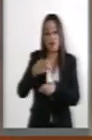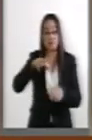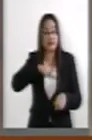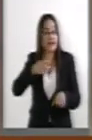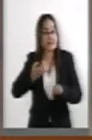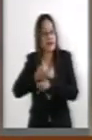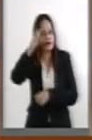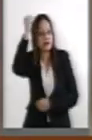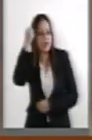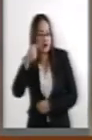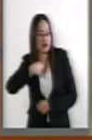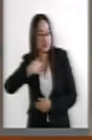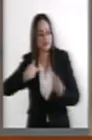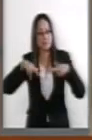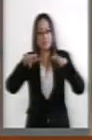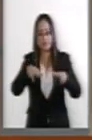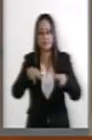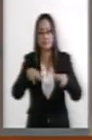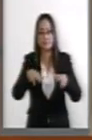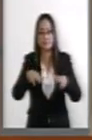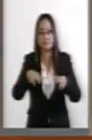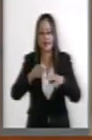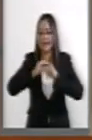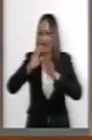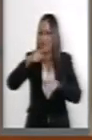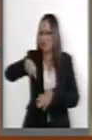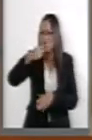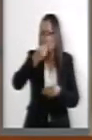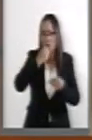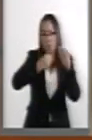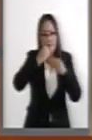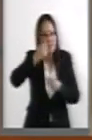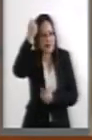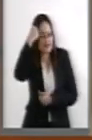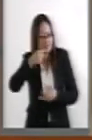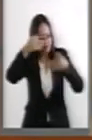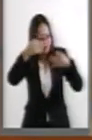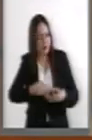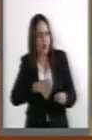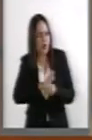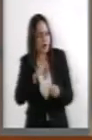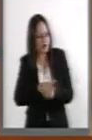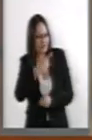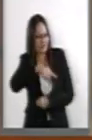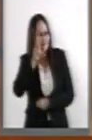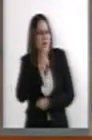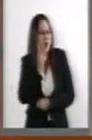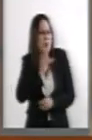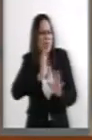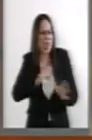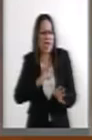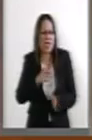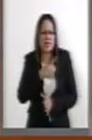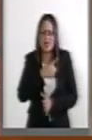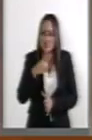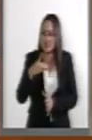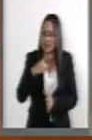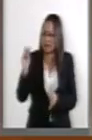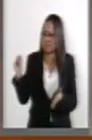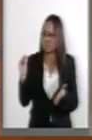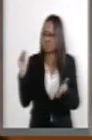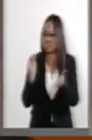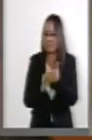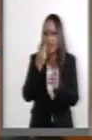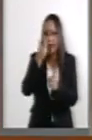que represento, ¿quién no ha comido la comida sinaloense y no ha dicho que debería estar en